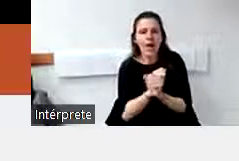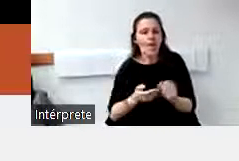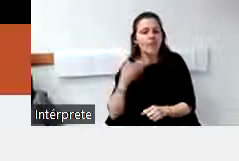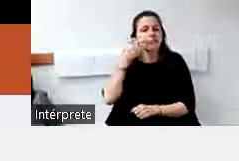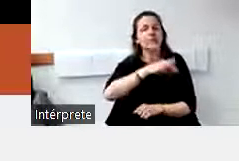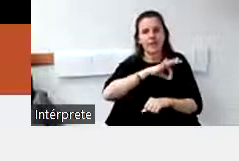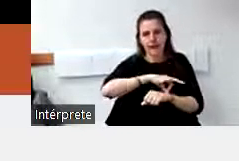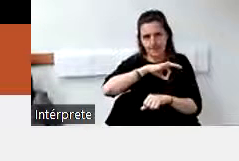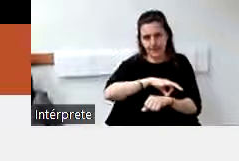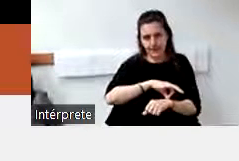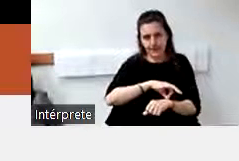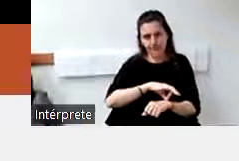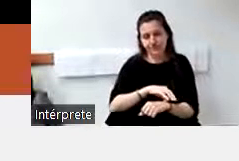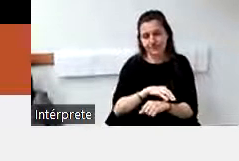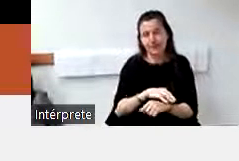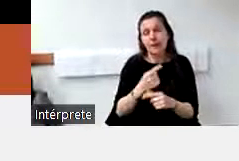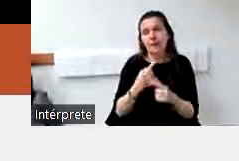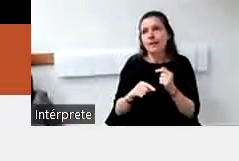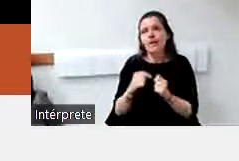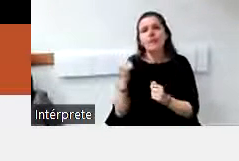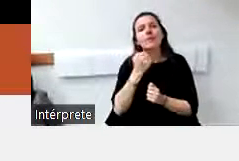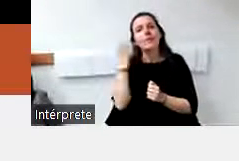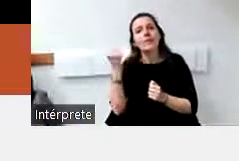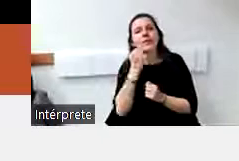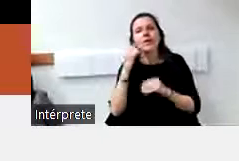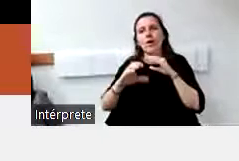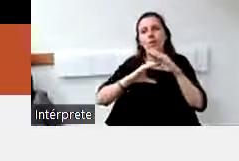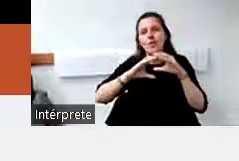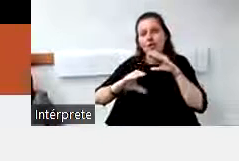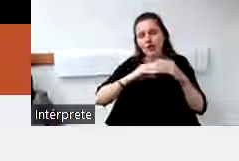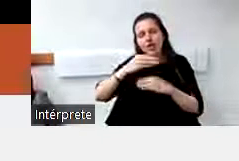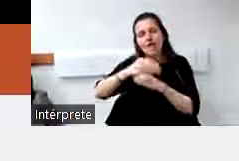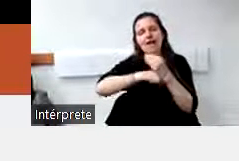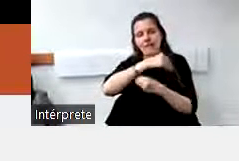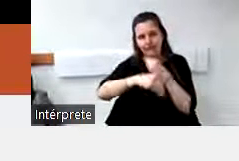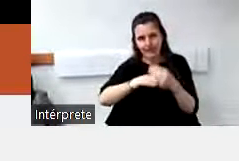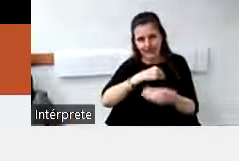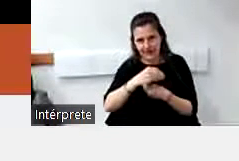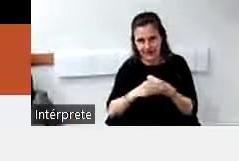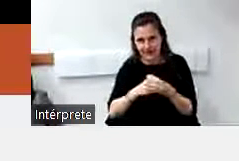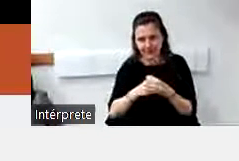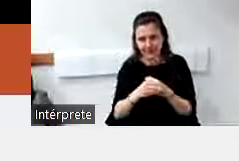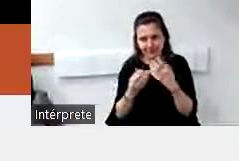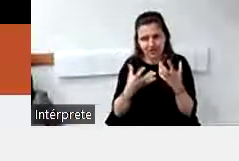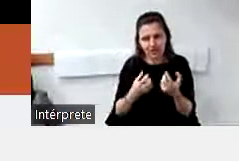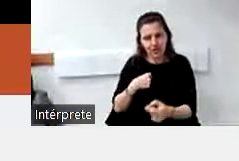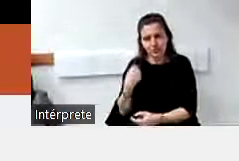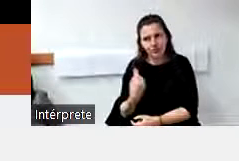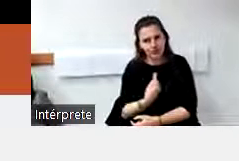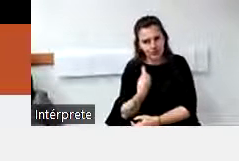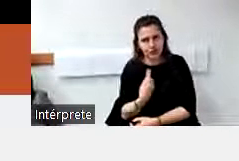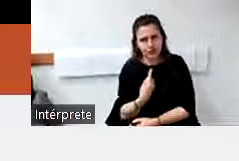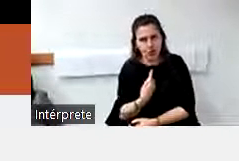quiere tener un espacio de conversación privada. Juan, sí. Una dificultad